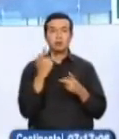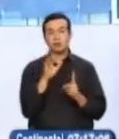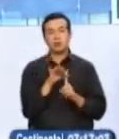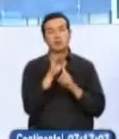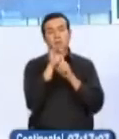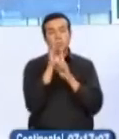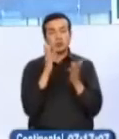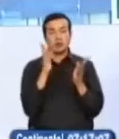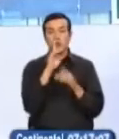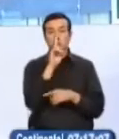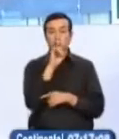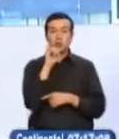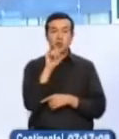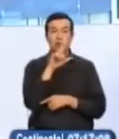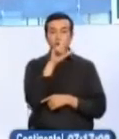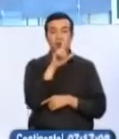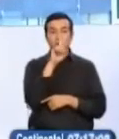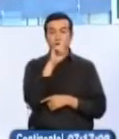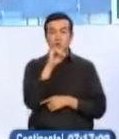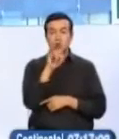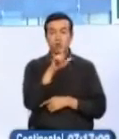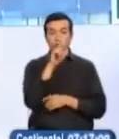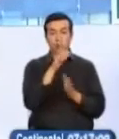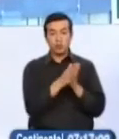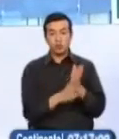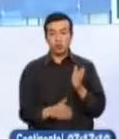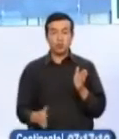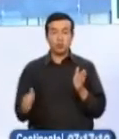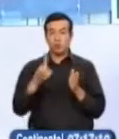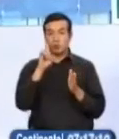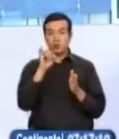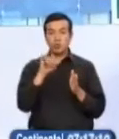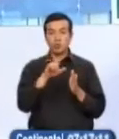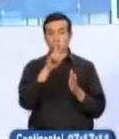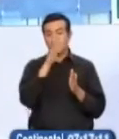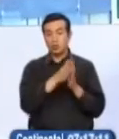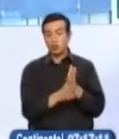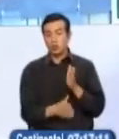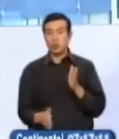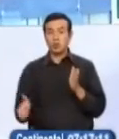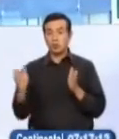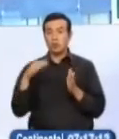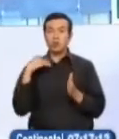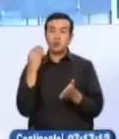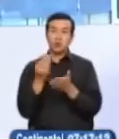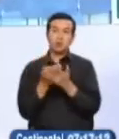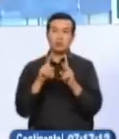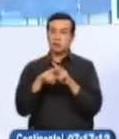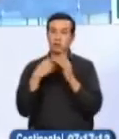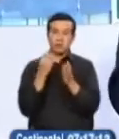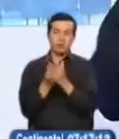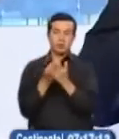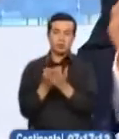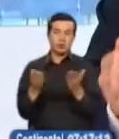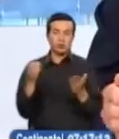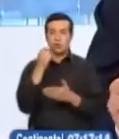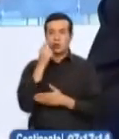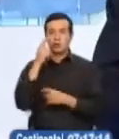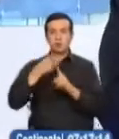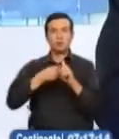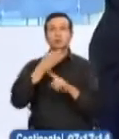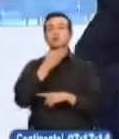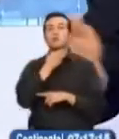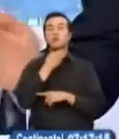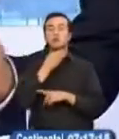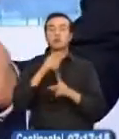desde el 1 de julio es decir aquella que estamos finalizando desde el 1 de julio se puedan adquirir e iniciar la adquisición de medicamentos en el mes de agosto